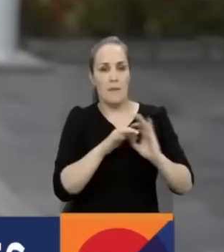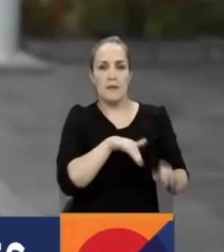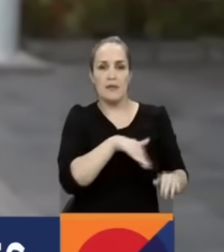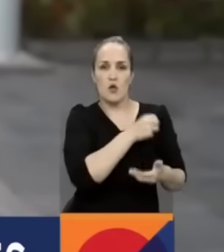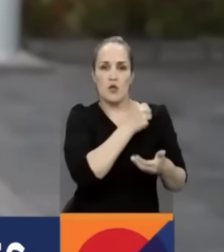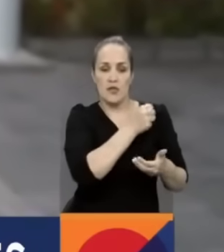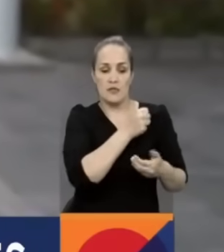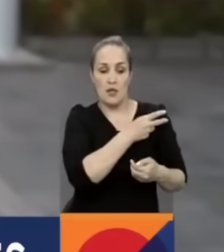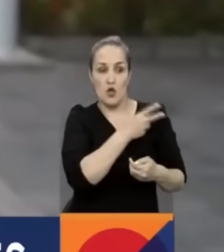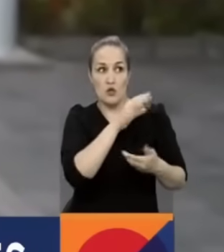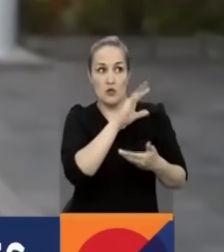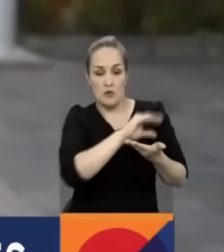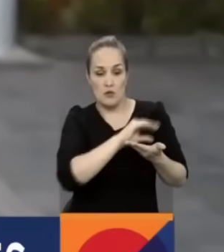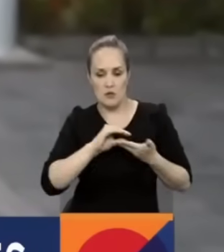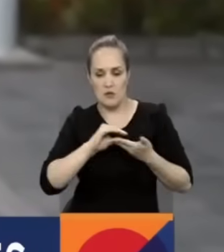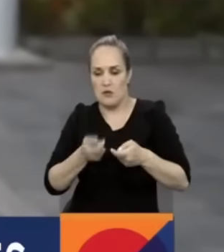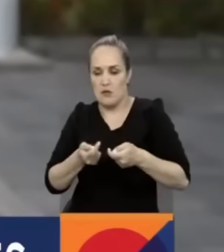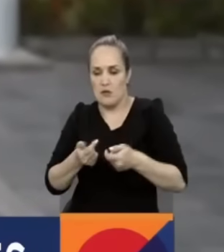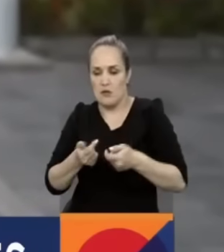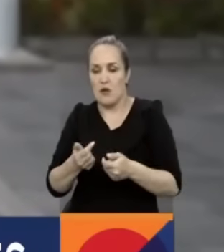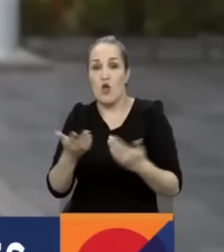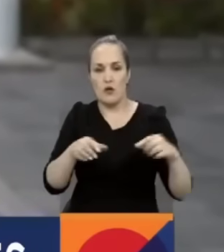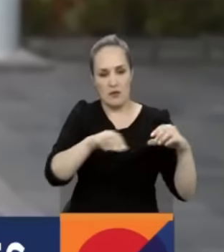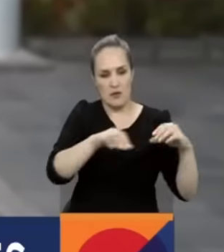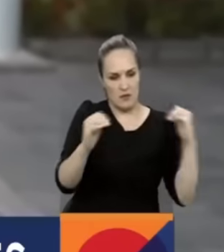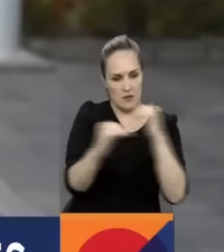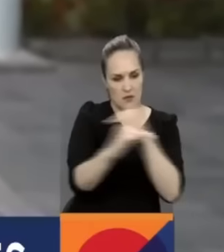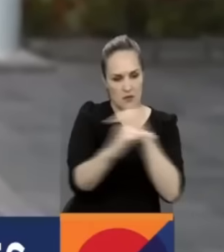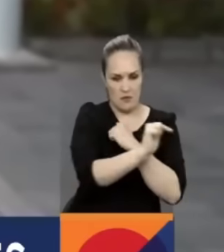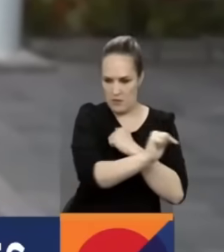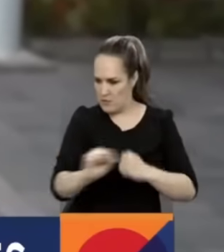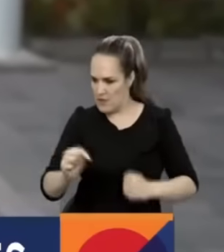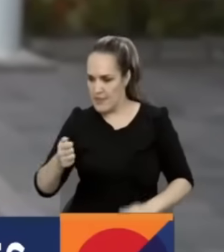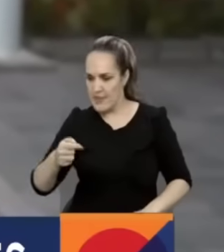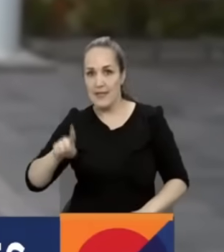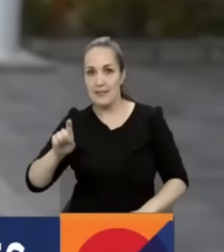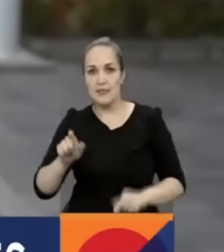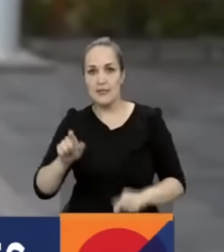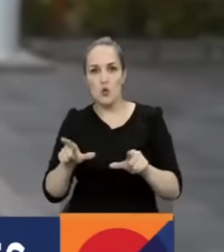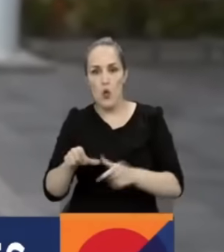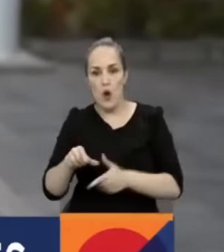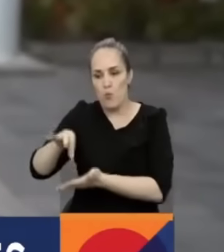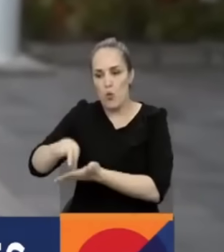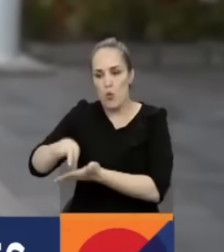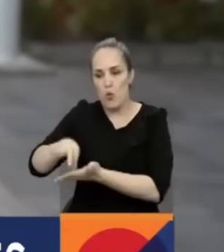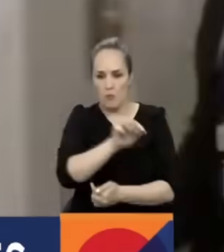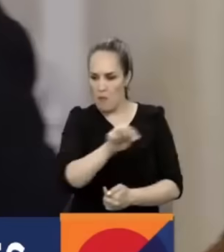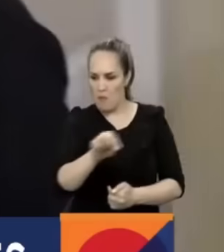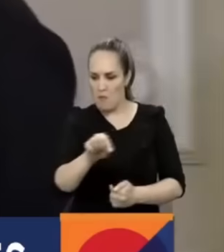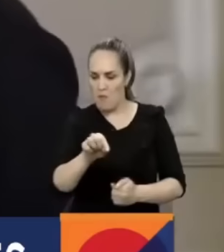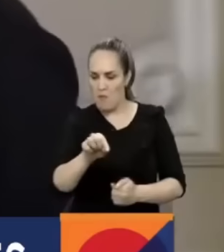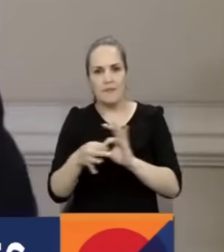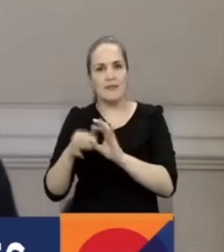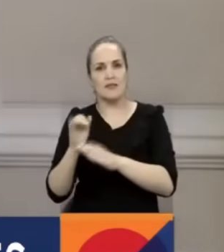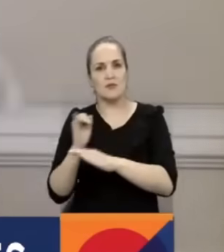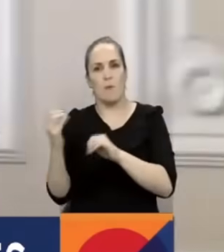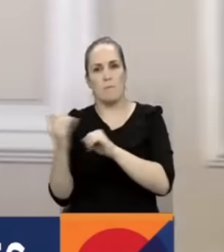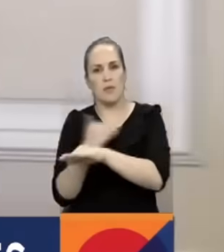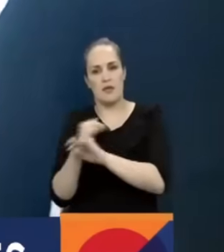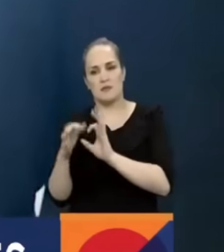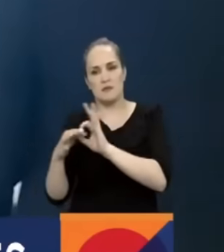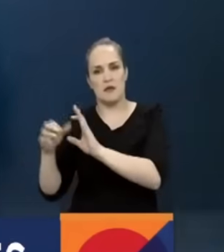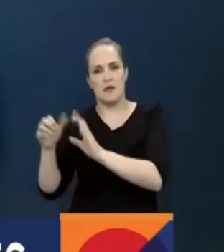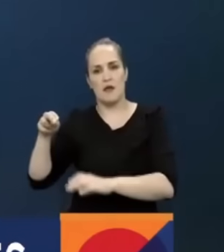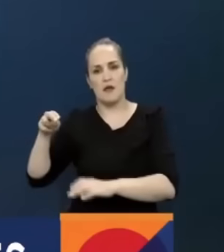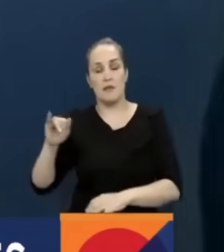16 puntos críticos que se han identificado. Estos procesos se llevarán de la mano con el INVIAS y la ANI. El presidente Gustavo